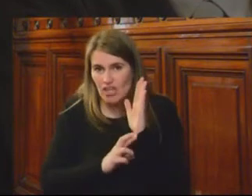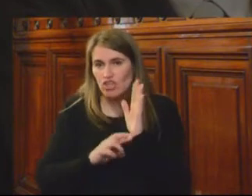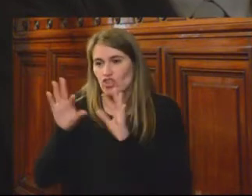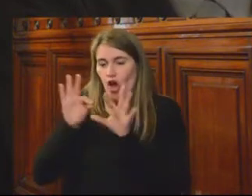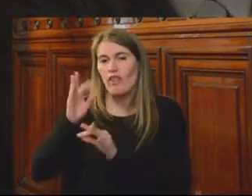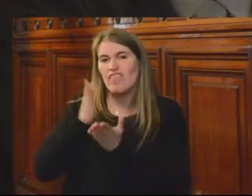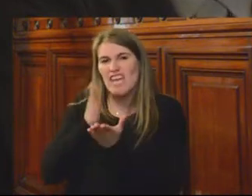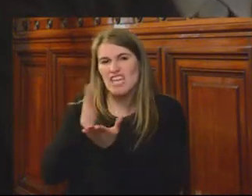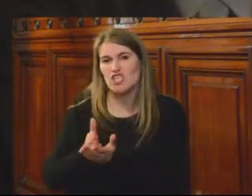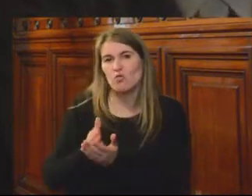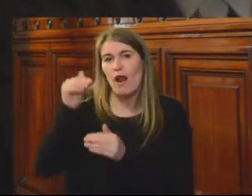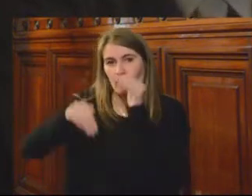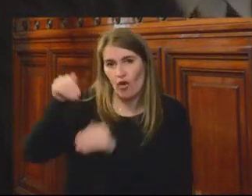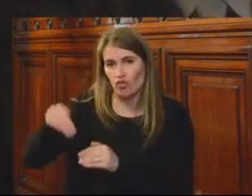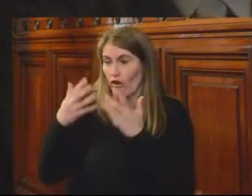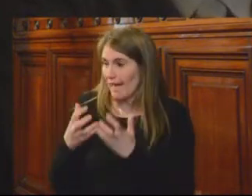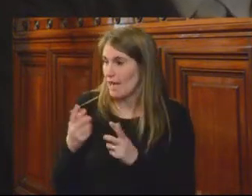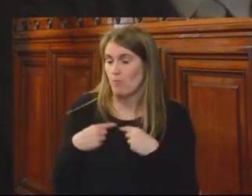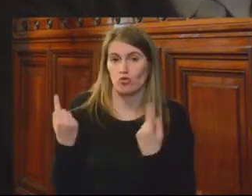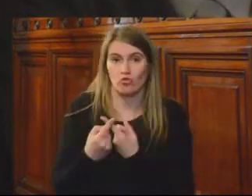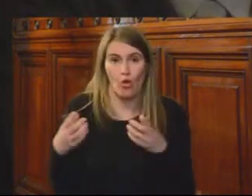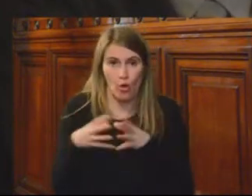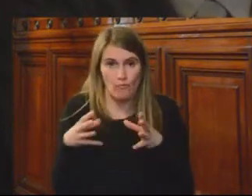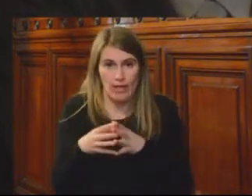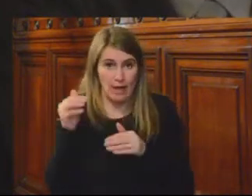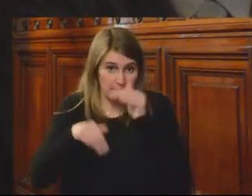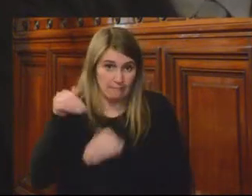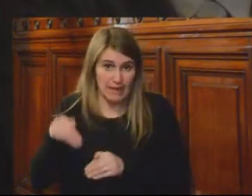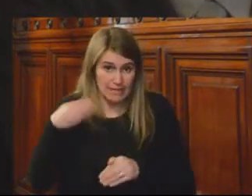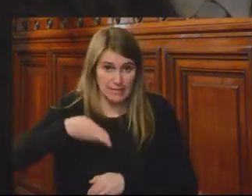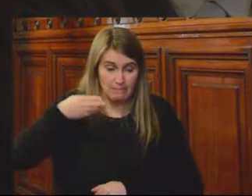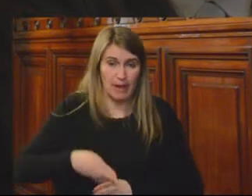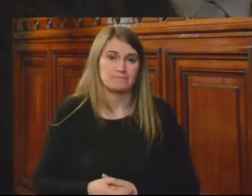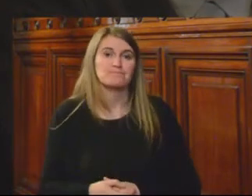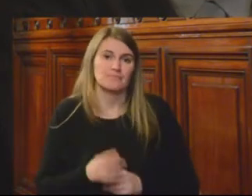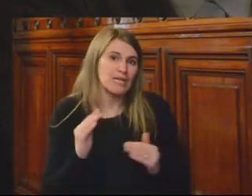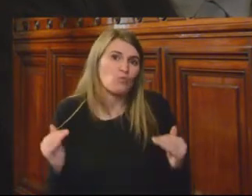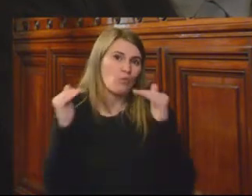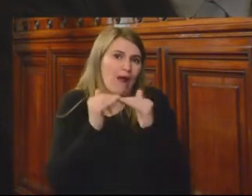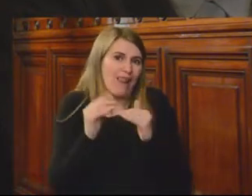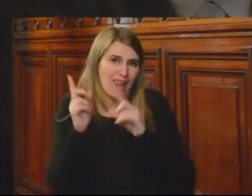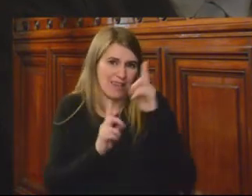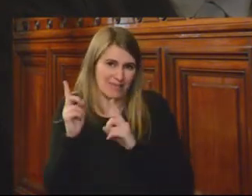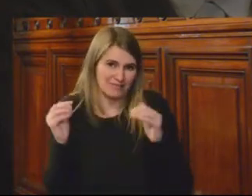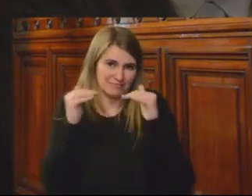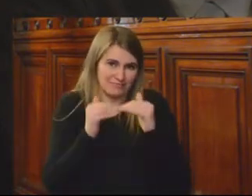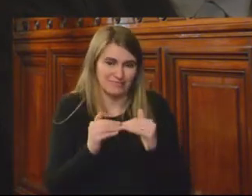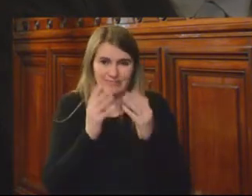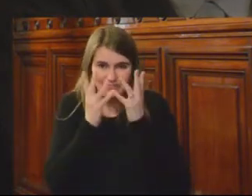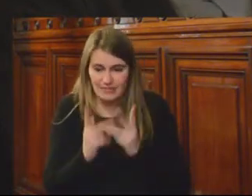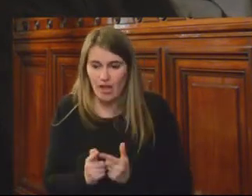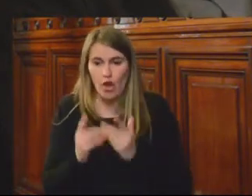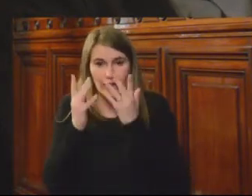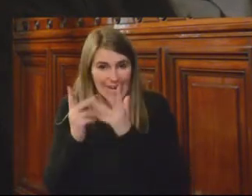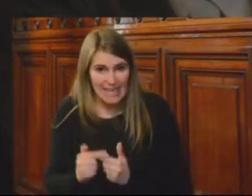voto y la participación de todas y todos los miembros de la comunidad universitaria en igualdad de condiciones. Nuestra organización ha realizado